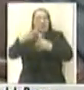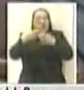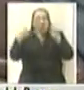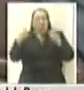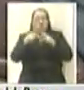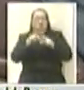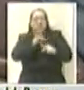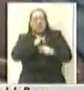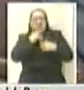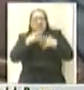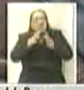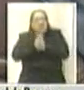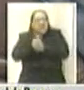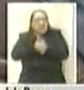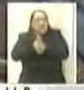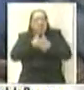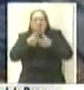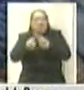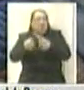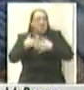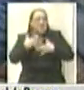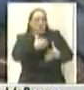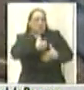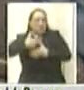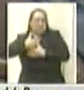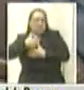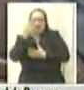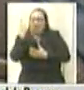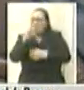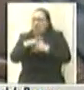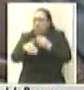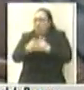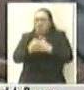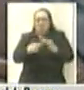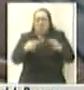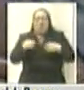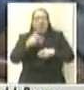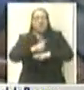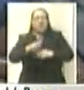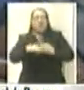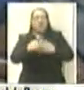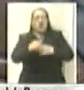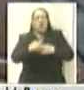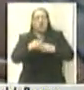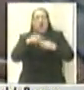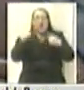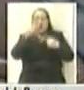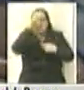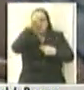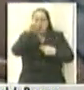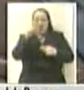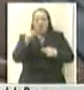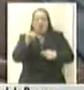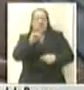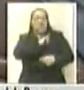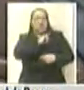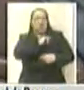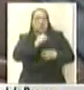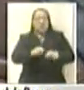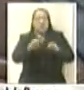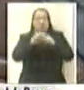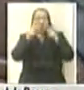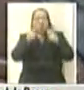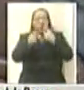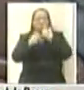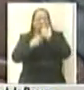un órgano de control constitucional, señor? En todos los pueblos desarrollados del orbe, el órgano de control constitucional,